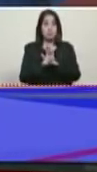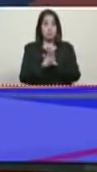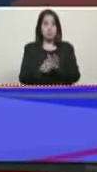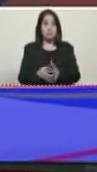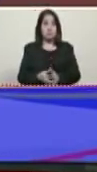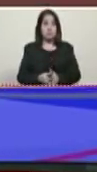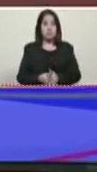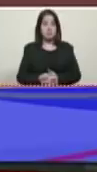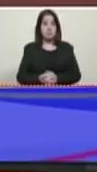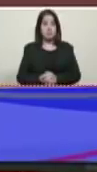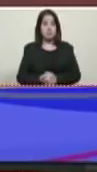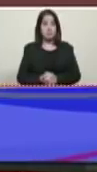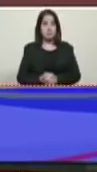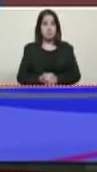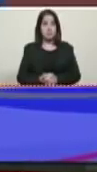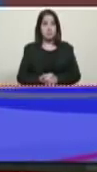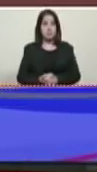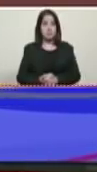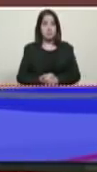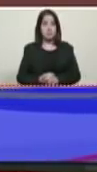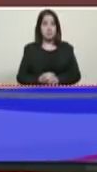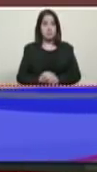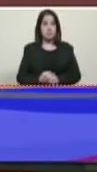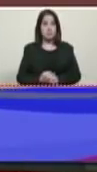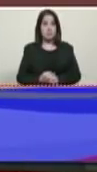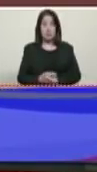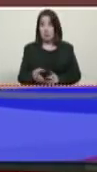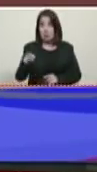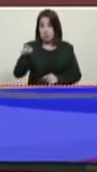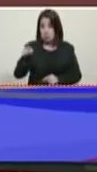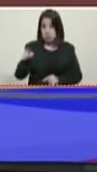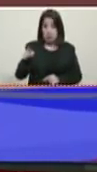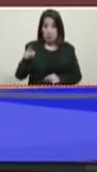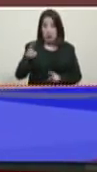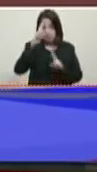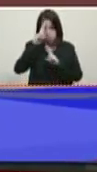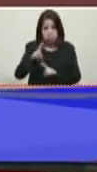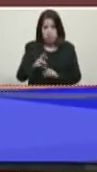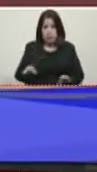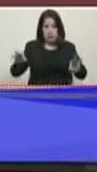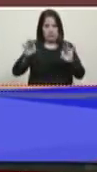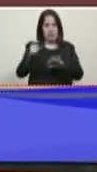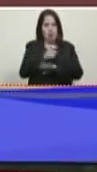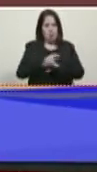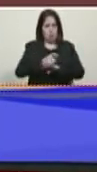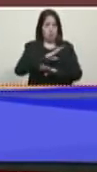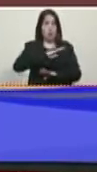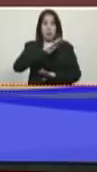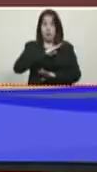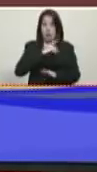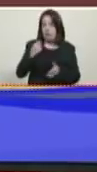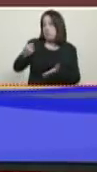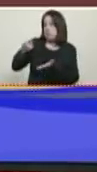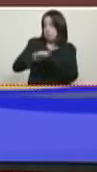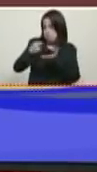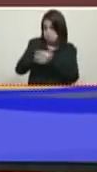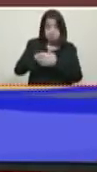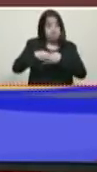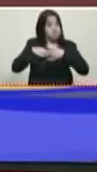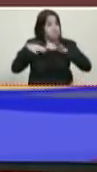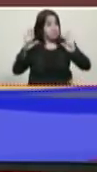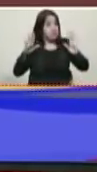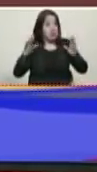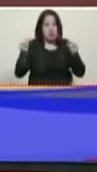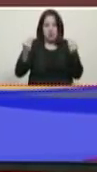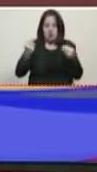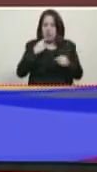si alguno de ustedes no reconoce al gobierno legítimo dígalo porque no les llega ni medio como le va a enviar el presidente maduro a